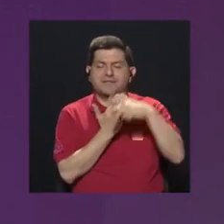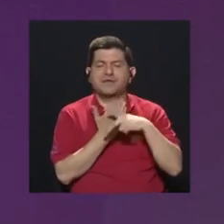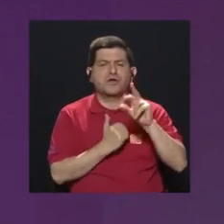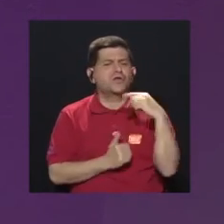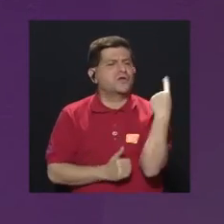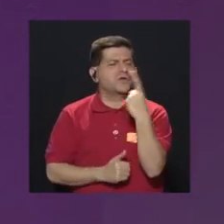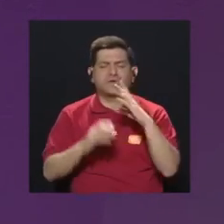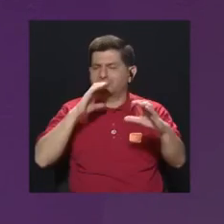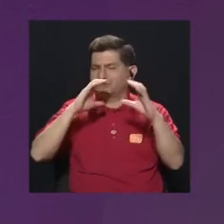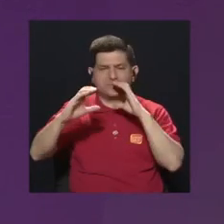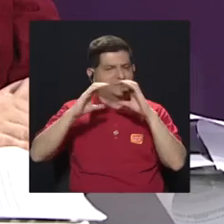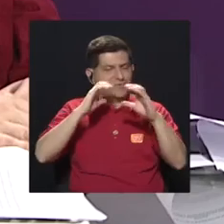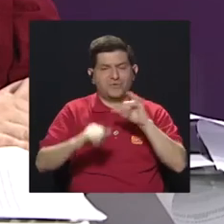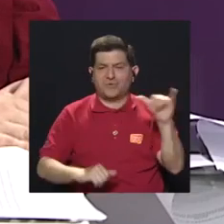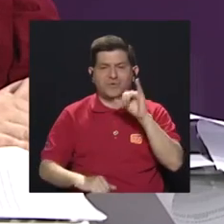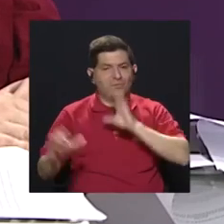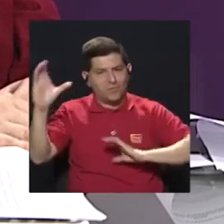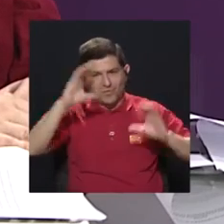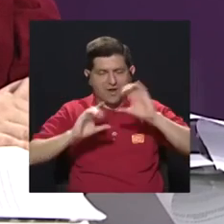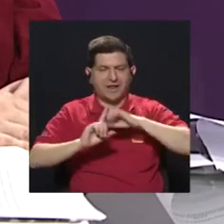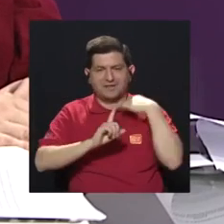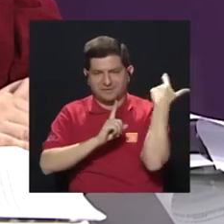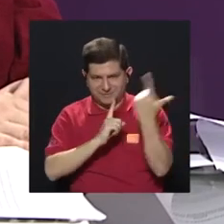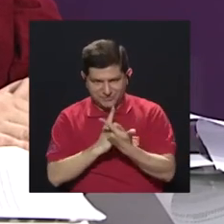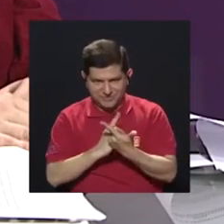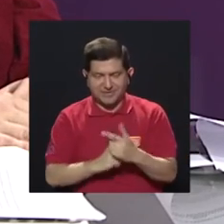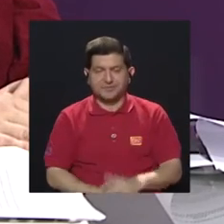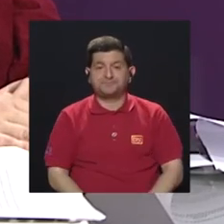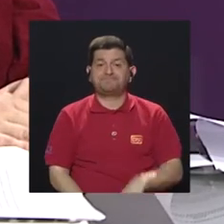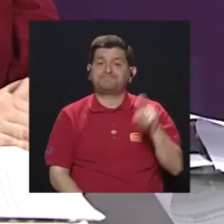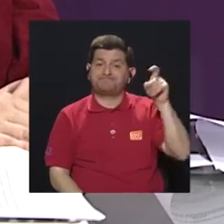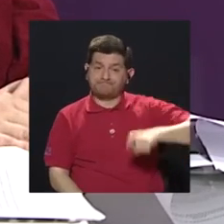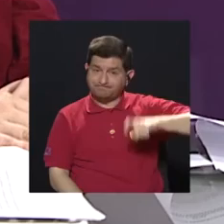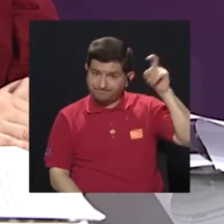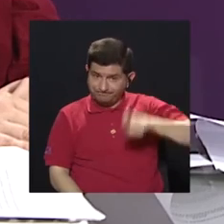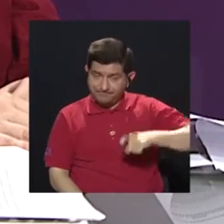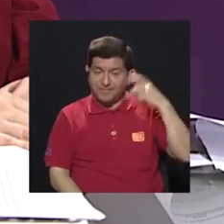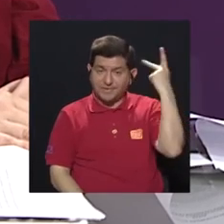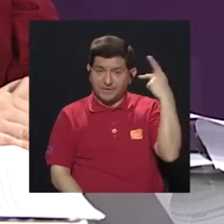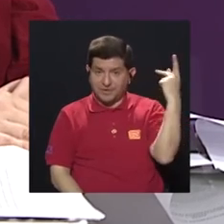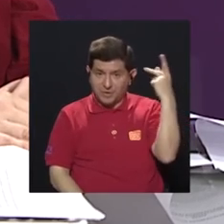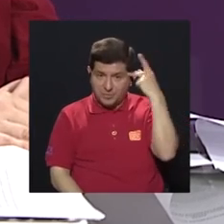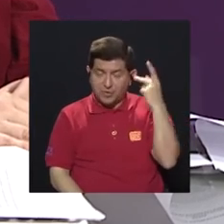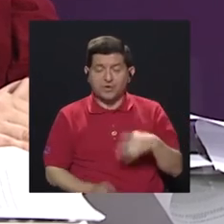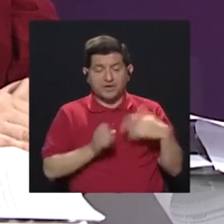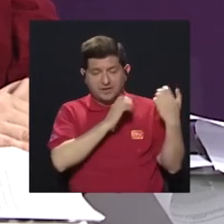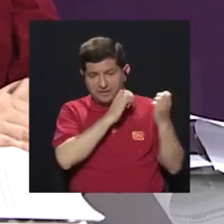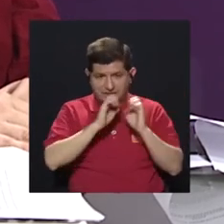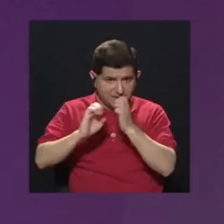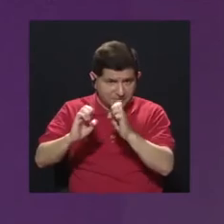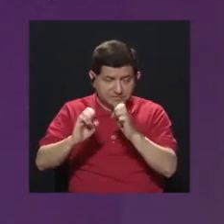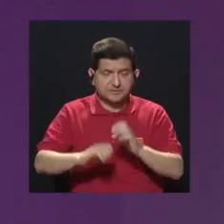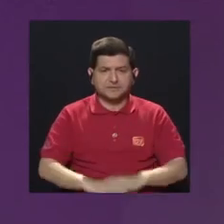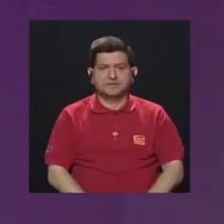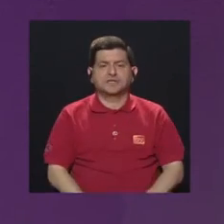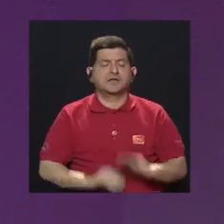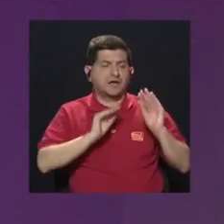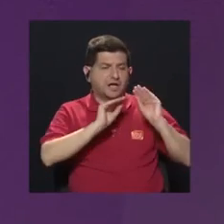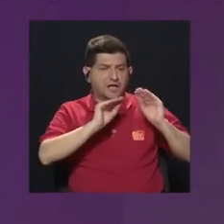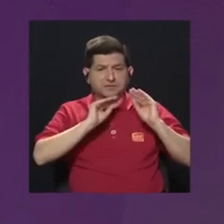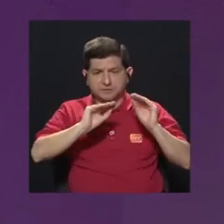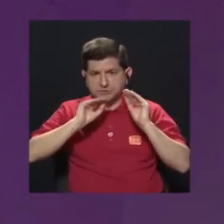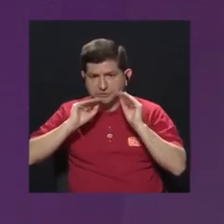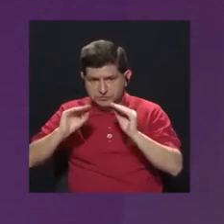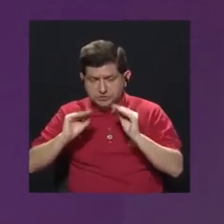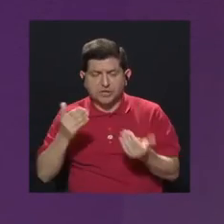solamente de comunicación sino de ciencias sociales tienen que haber políticas estrategias de docencia